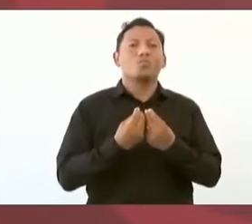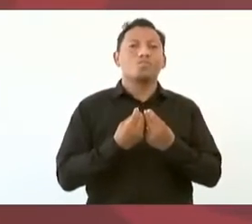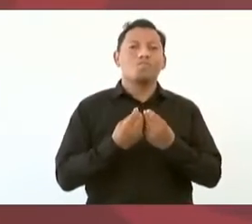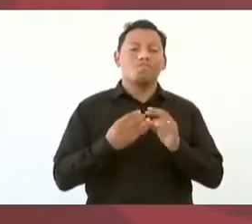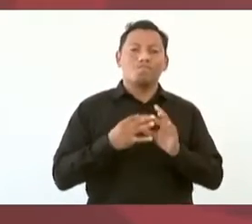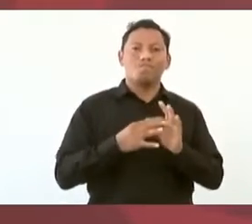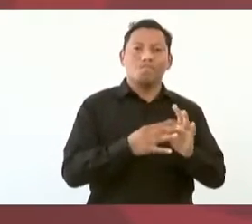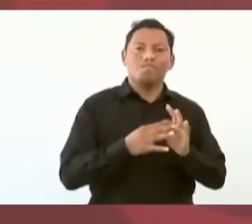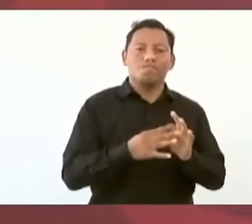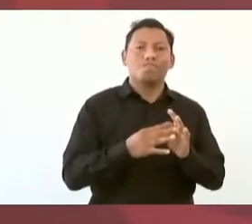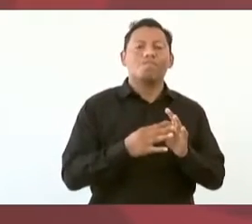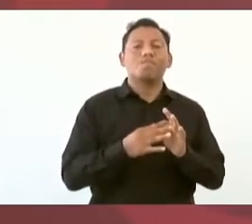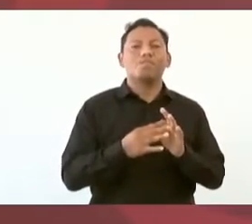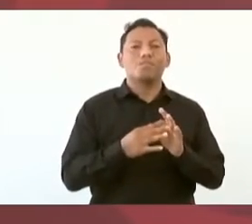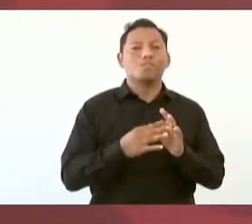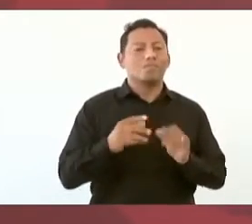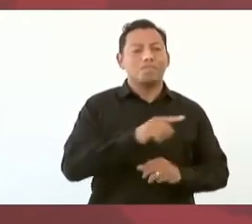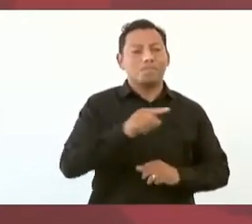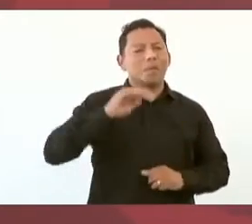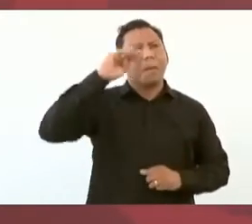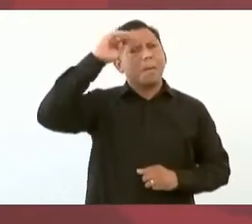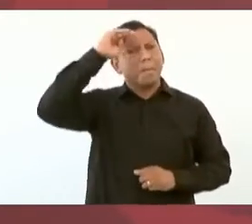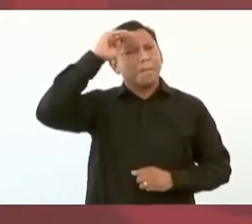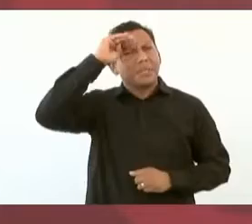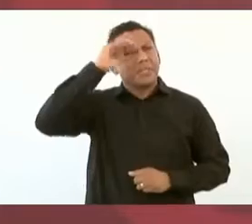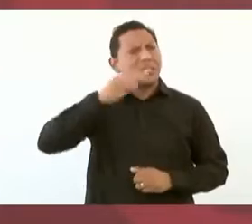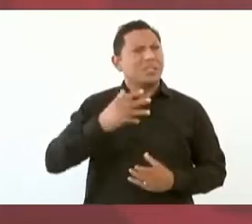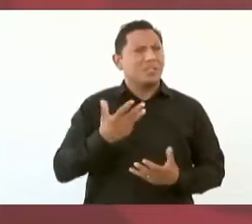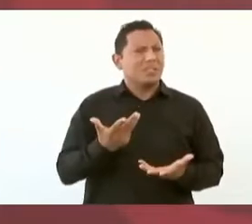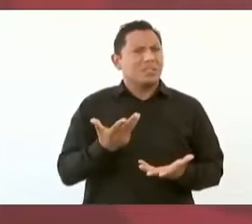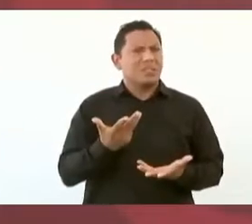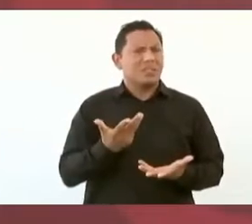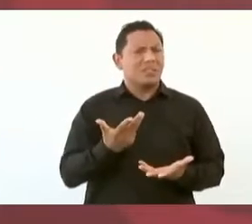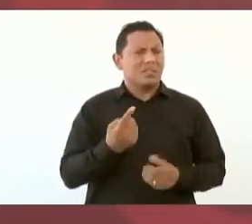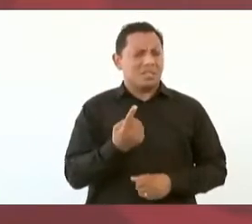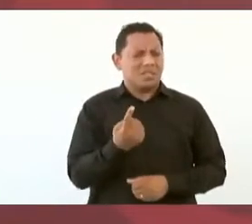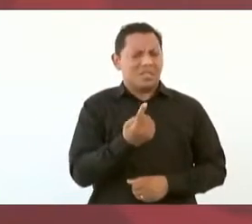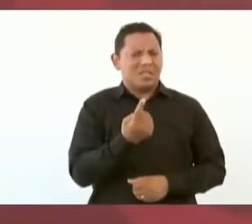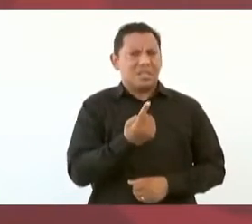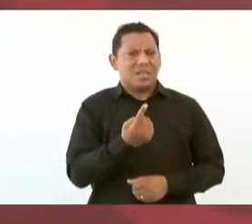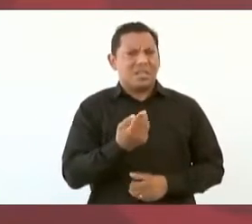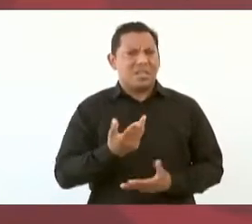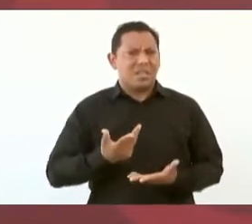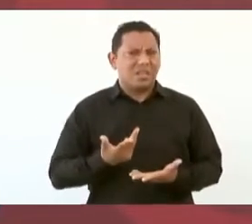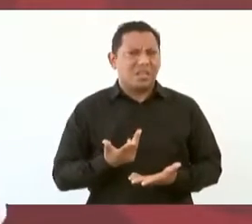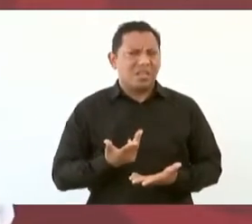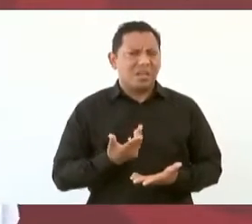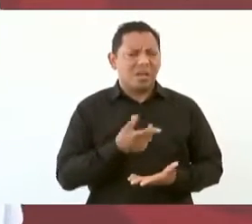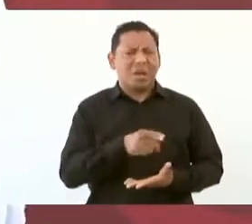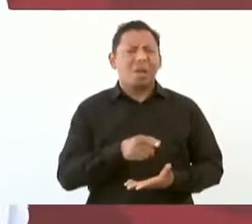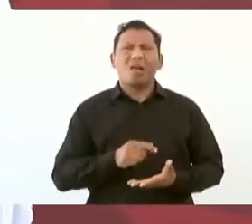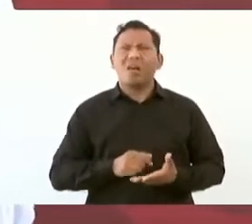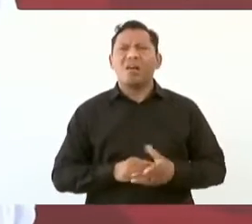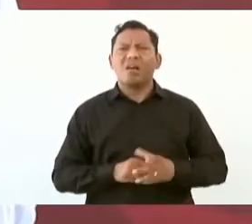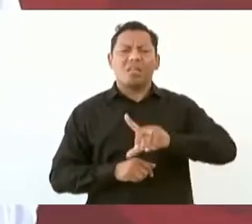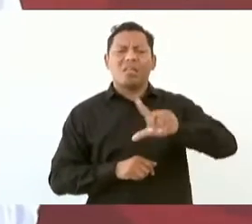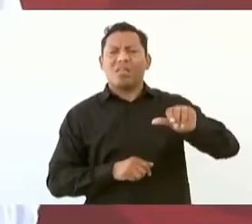Que no se piense que no les tomamos en